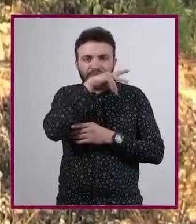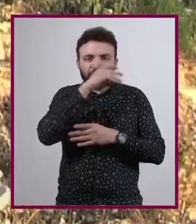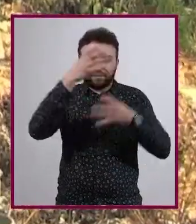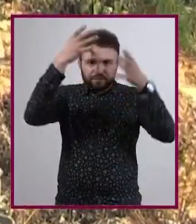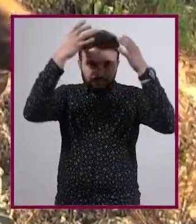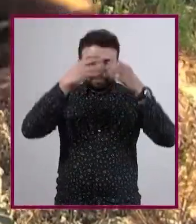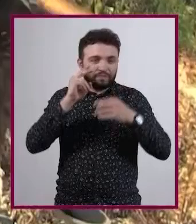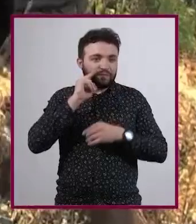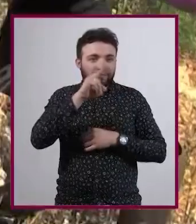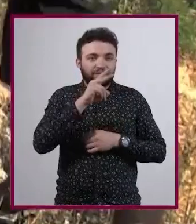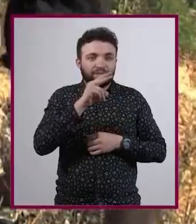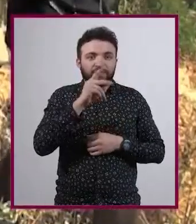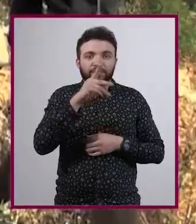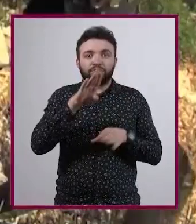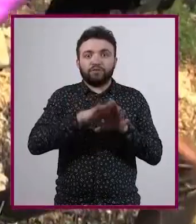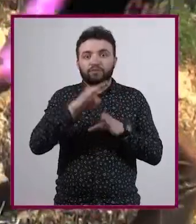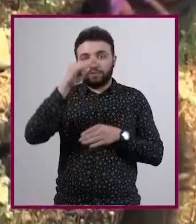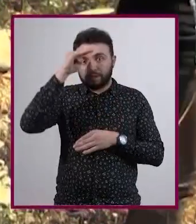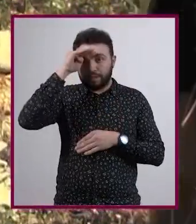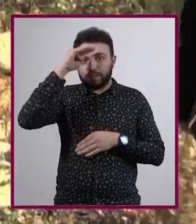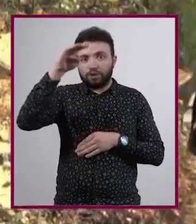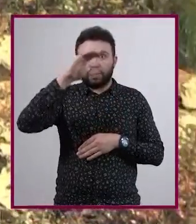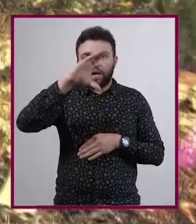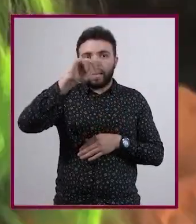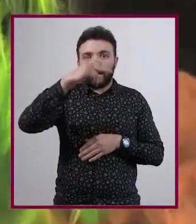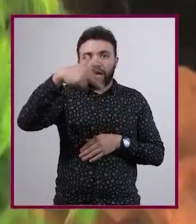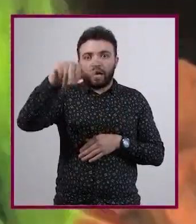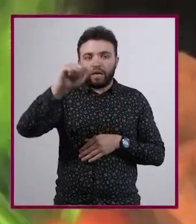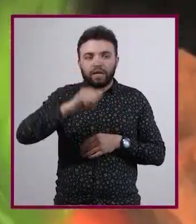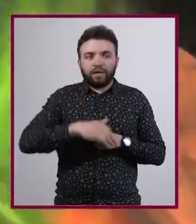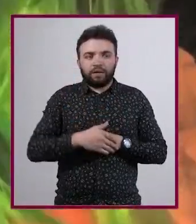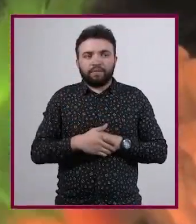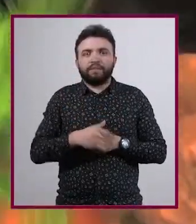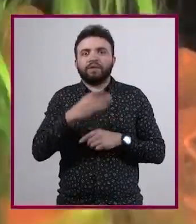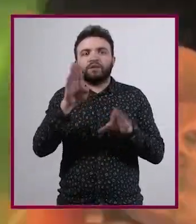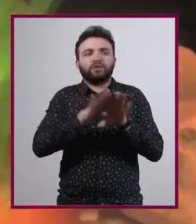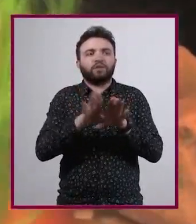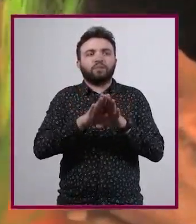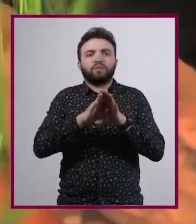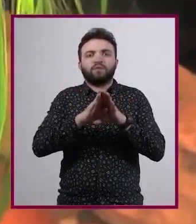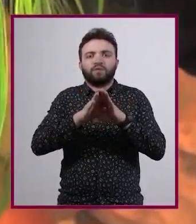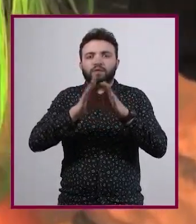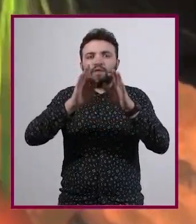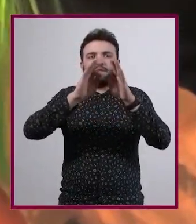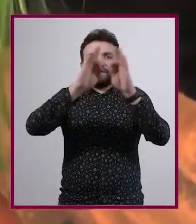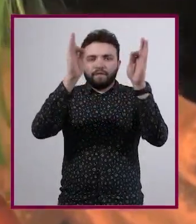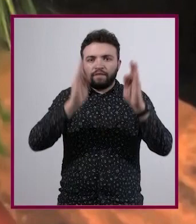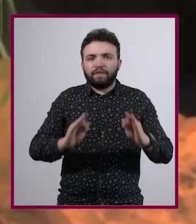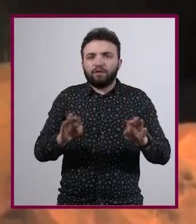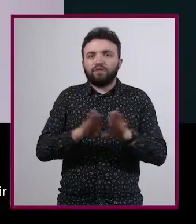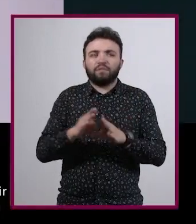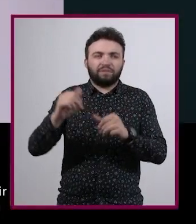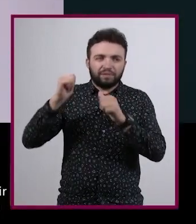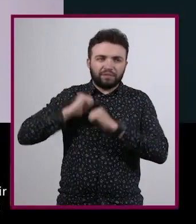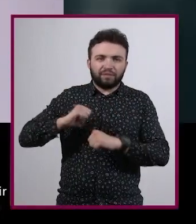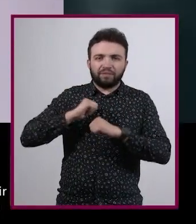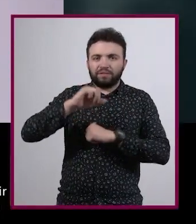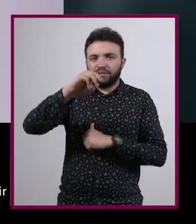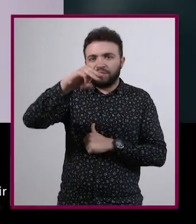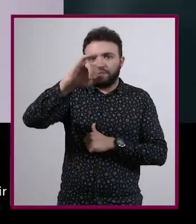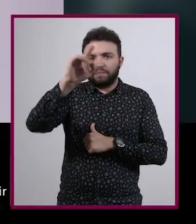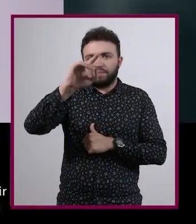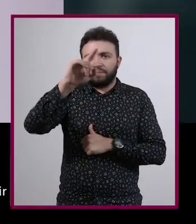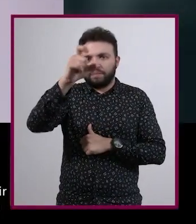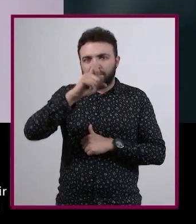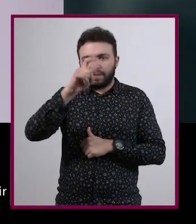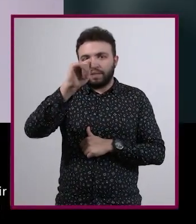este personaje se llama la señora Caña. Está inspirado en una figura que aparece en los códices mixtecos, que